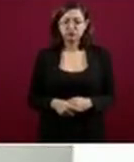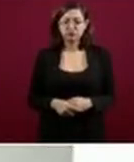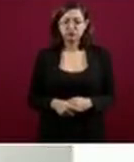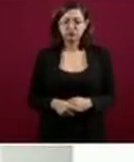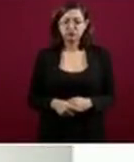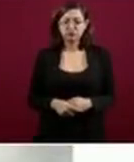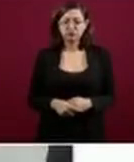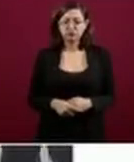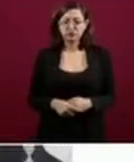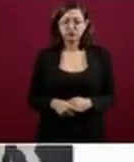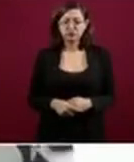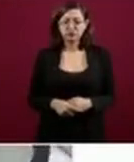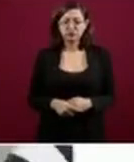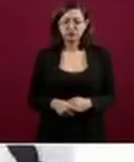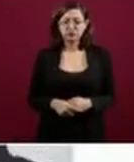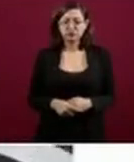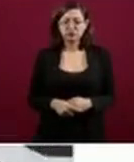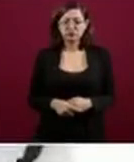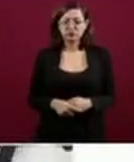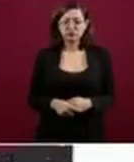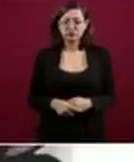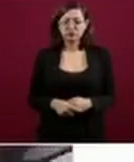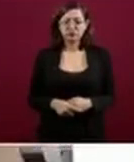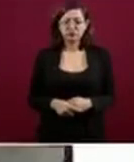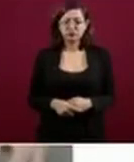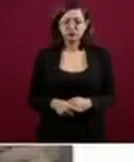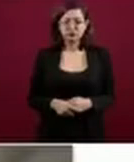obviamente, el proceso de detención.